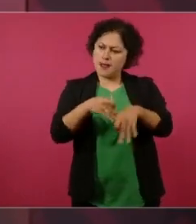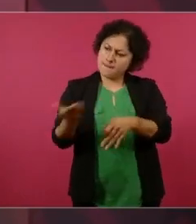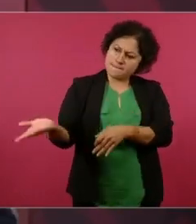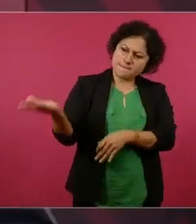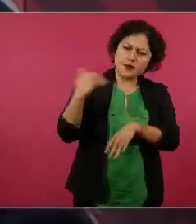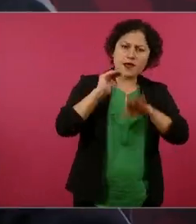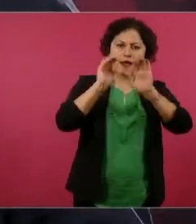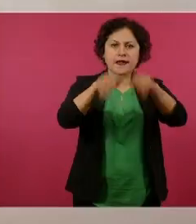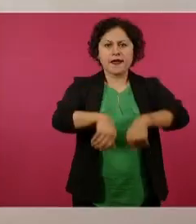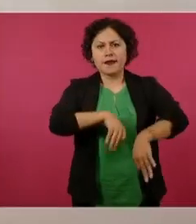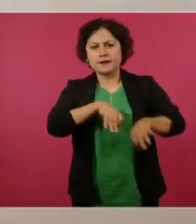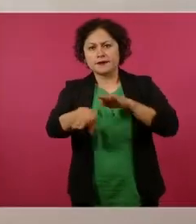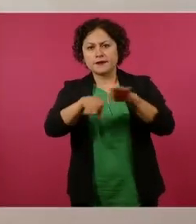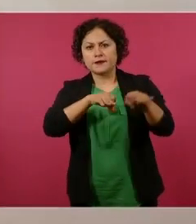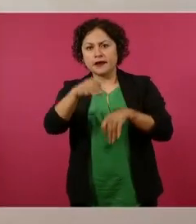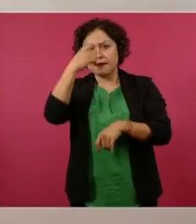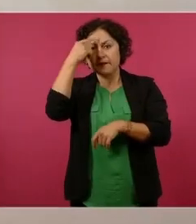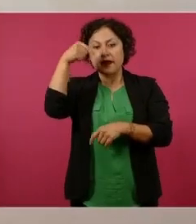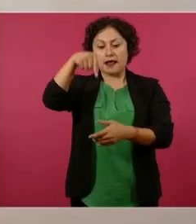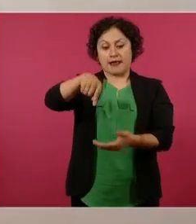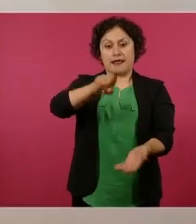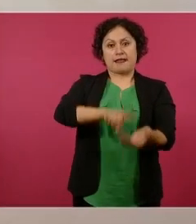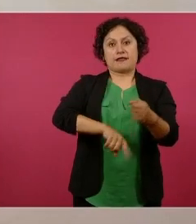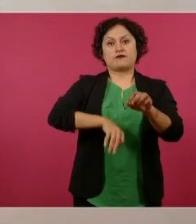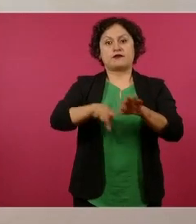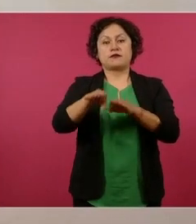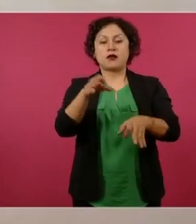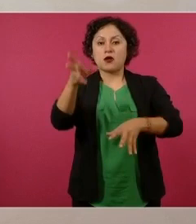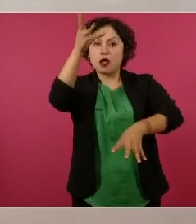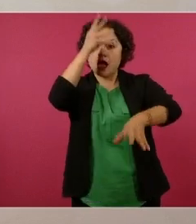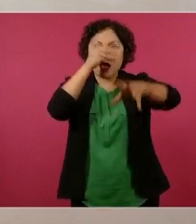jóvenes como aprendices.